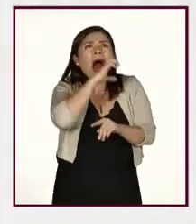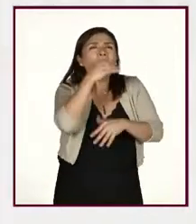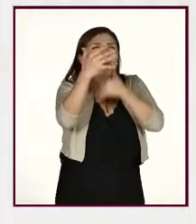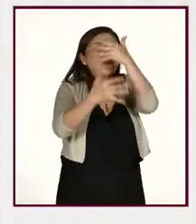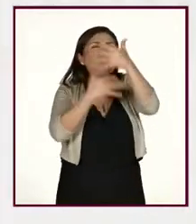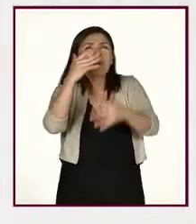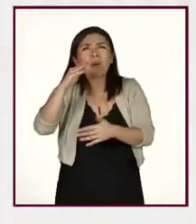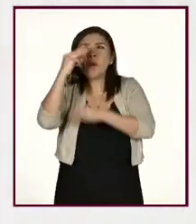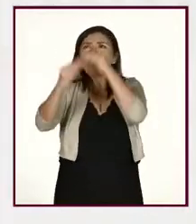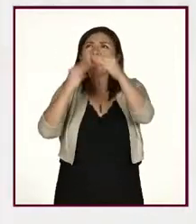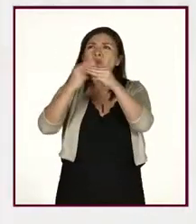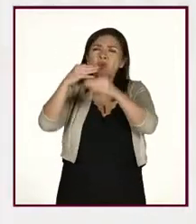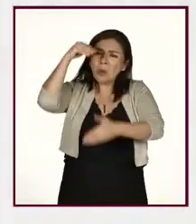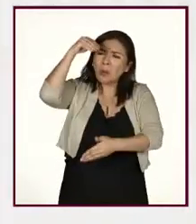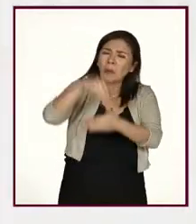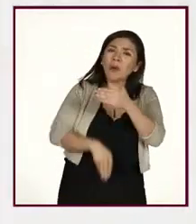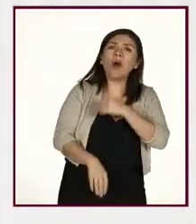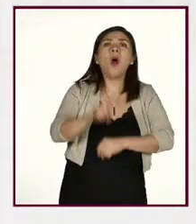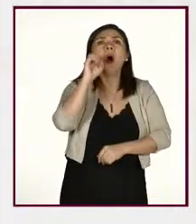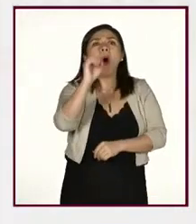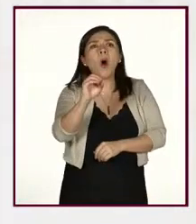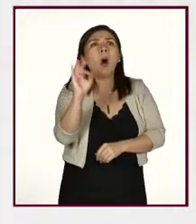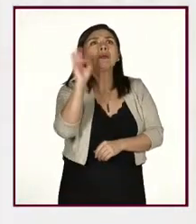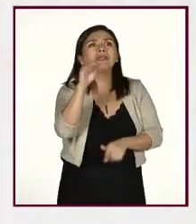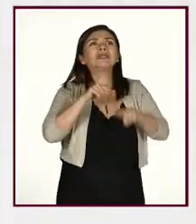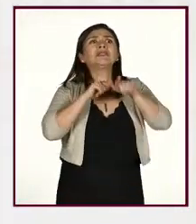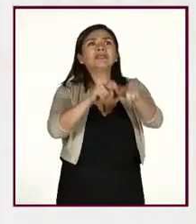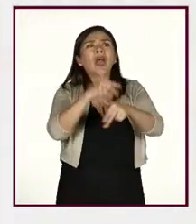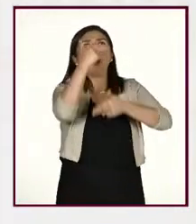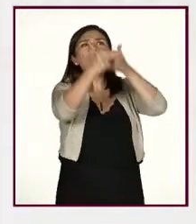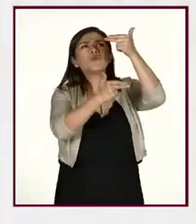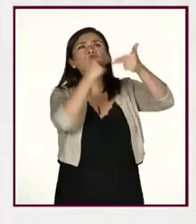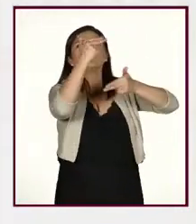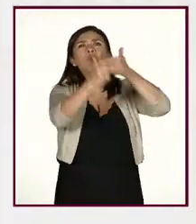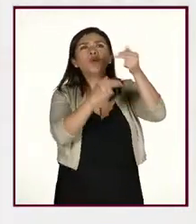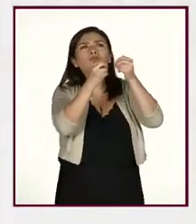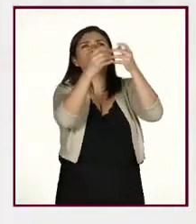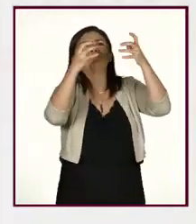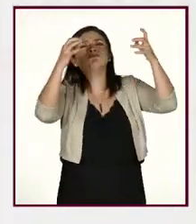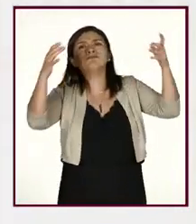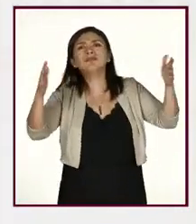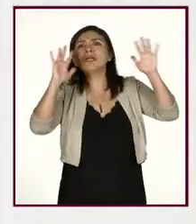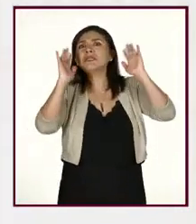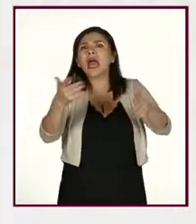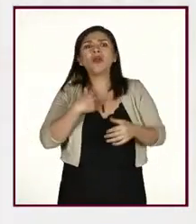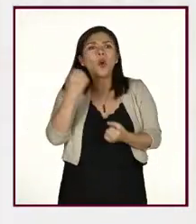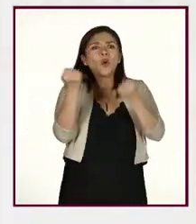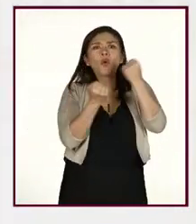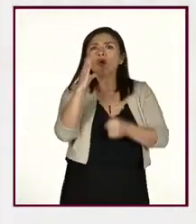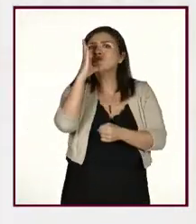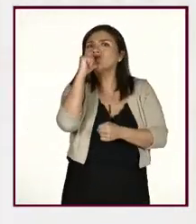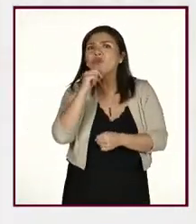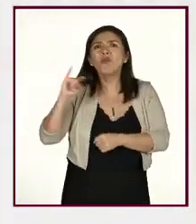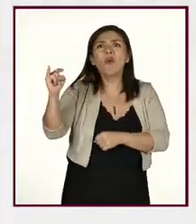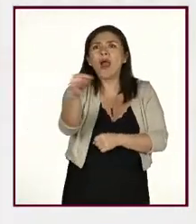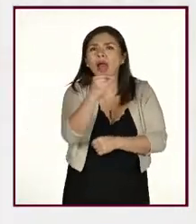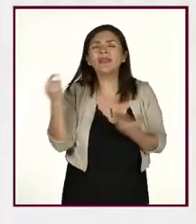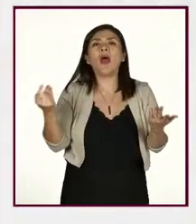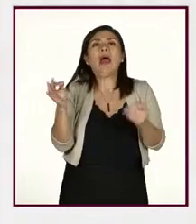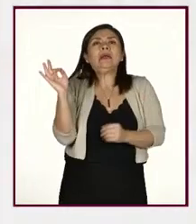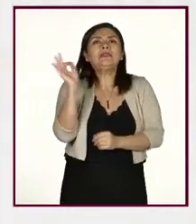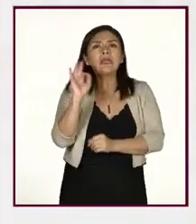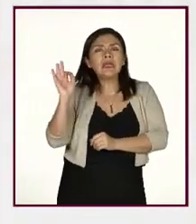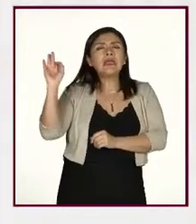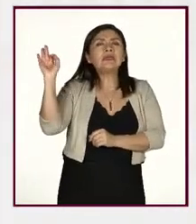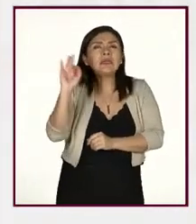sigue empeorando? ¿Sí? ¿Qué tal si dejan la contingencia ambiental ya de por vida y nos quedamos sin circular? ¿Y cómo voy a ir a la